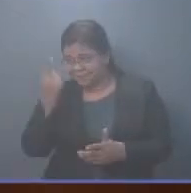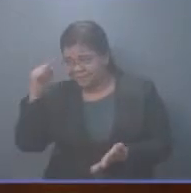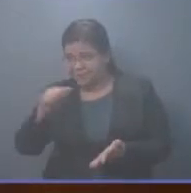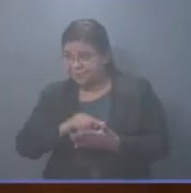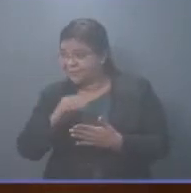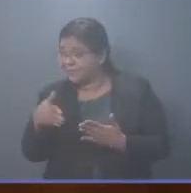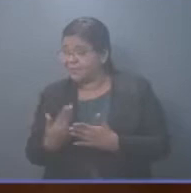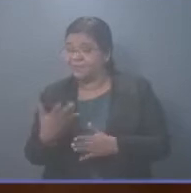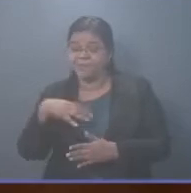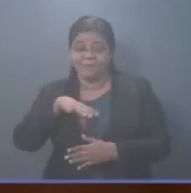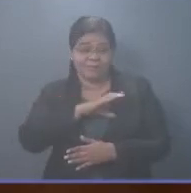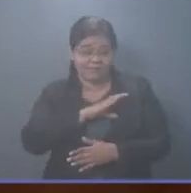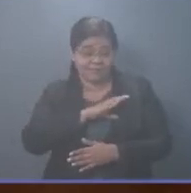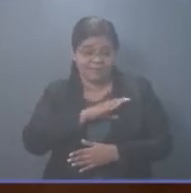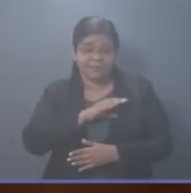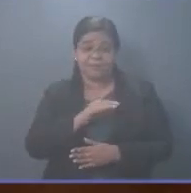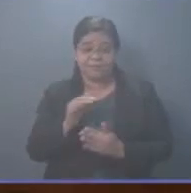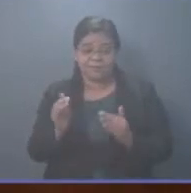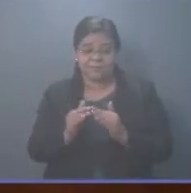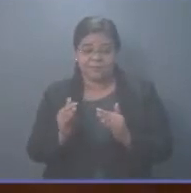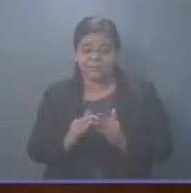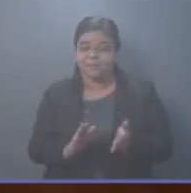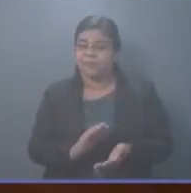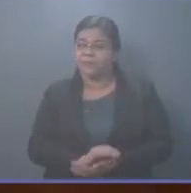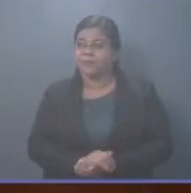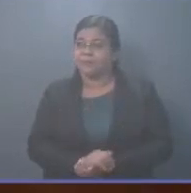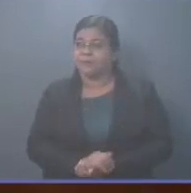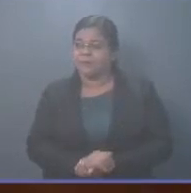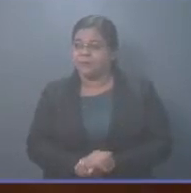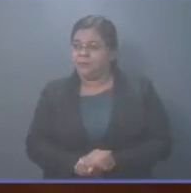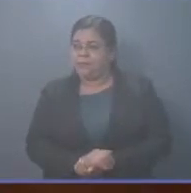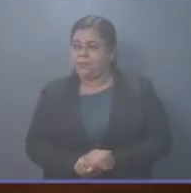del Consejo del CONAIPAM. Okay.